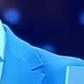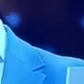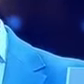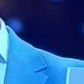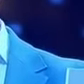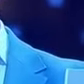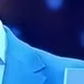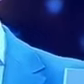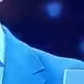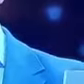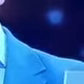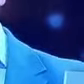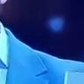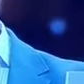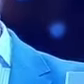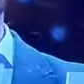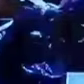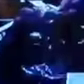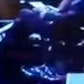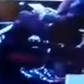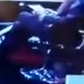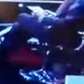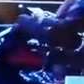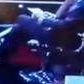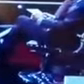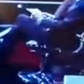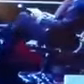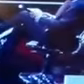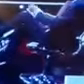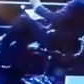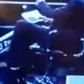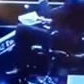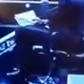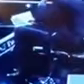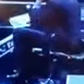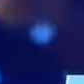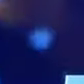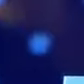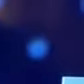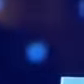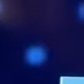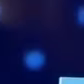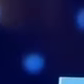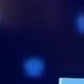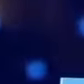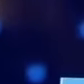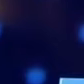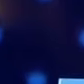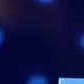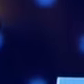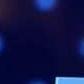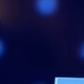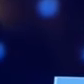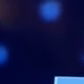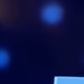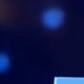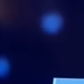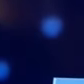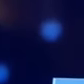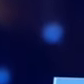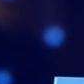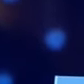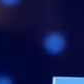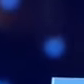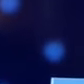la importancia que hay que tener una inmigración regulada y segura, y por eso he establecido los principios que estoy estableciendo hoy